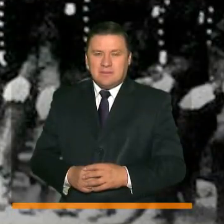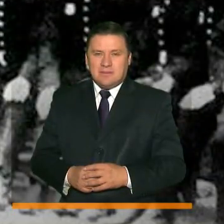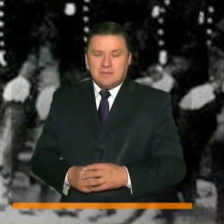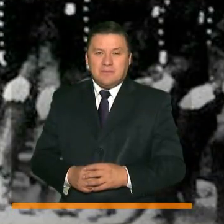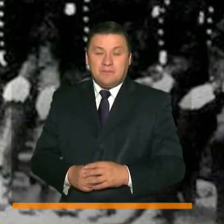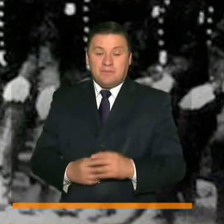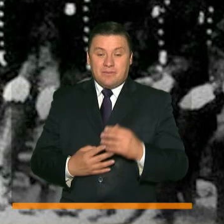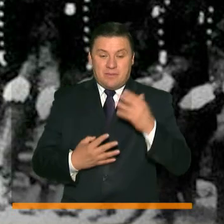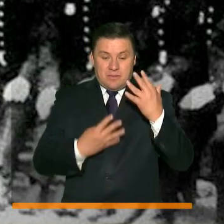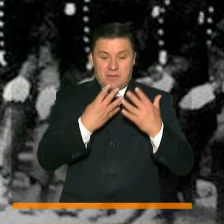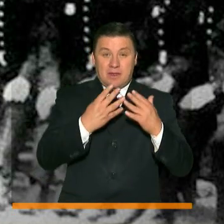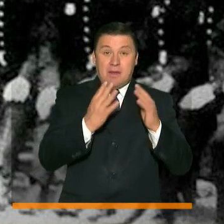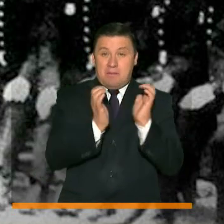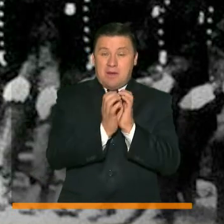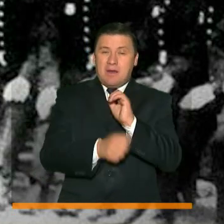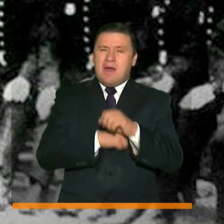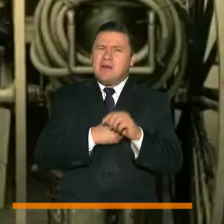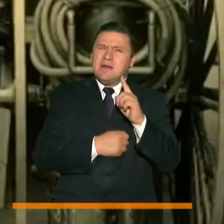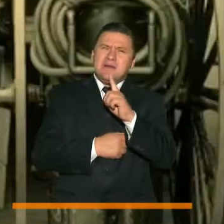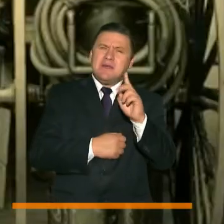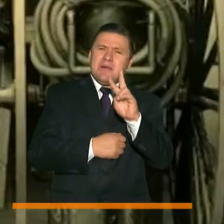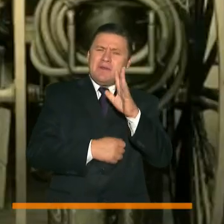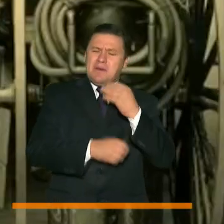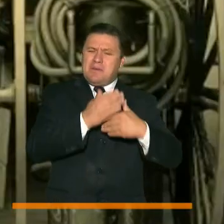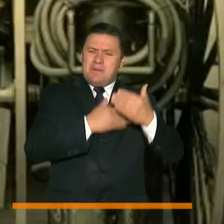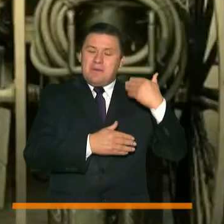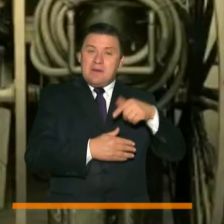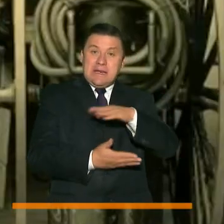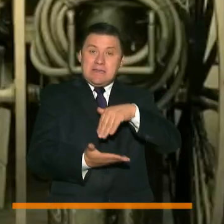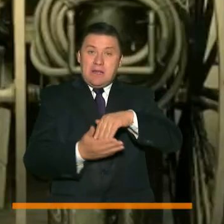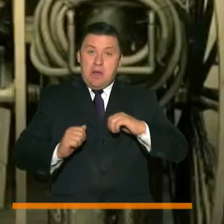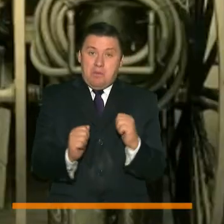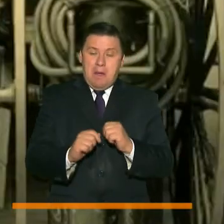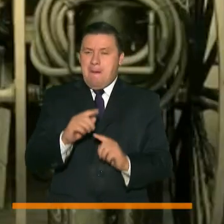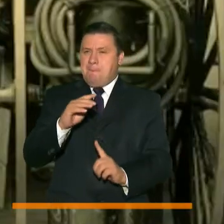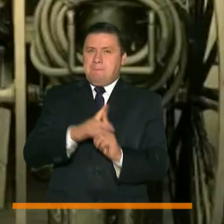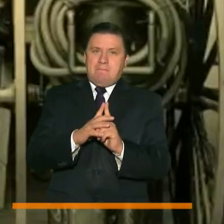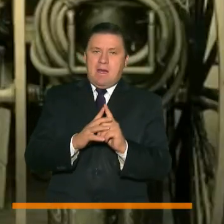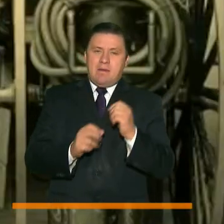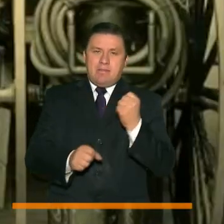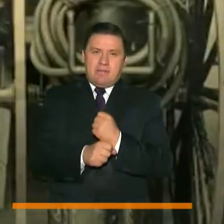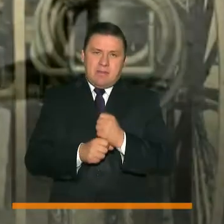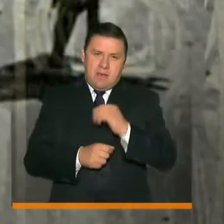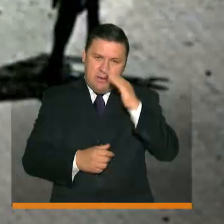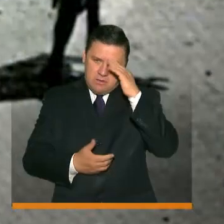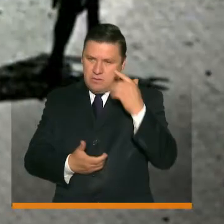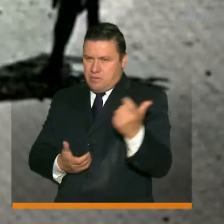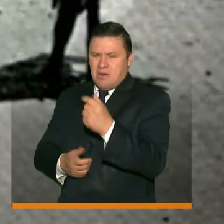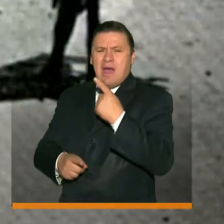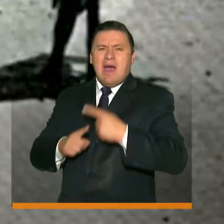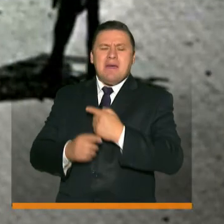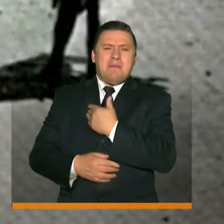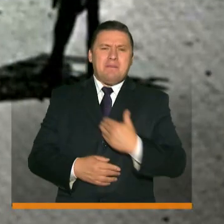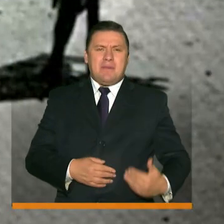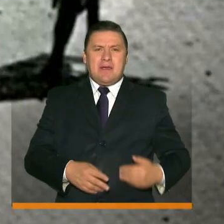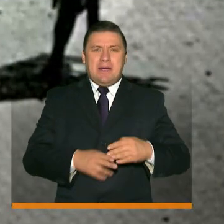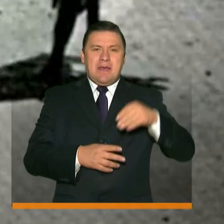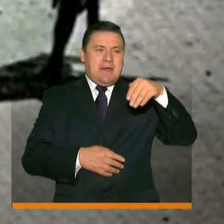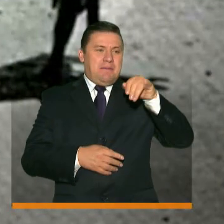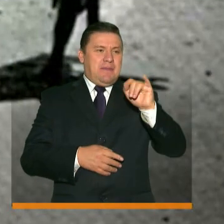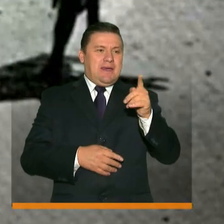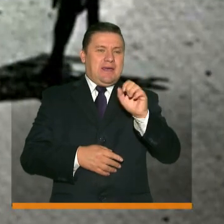Un 14 de mayo, hace 125 años, en el centro de Bogotá comenzó a operar el Cuerpo de Bomberos de la ciudad bajo la presidencia de Miguel Antonio